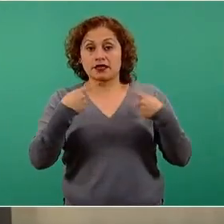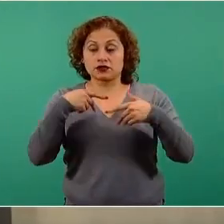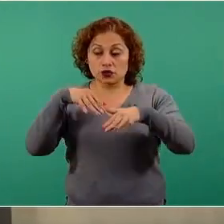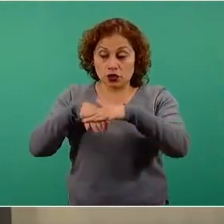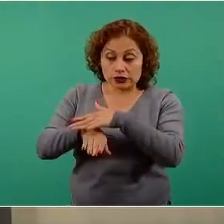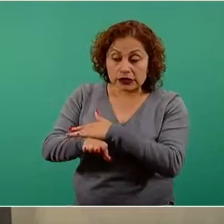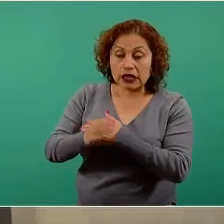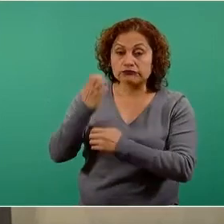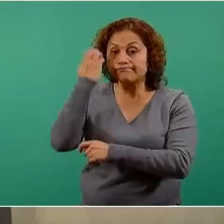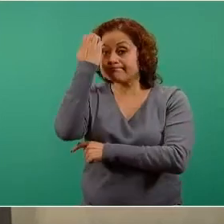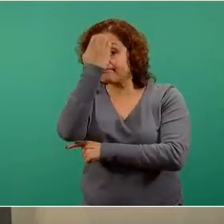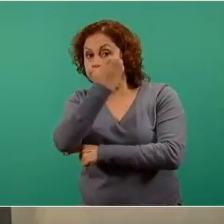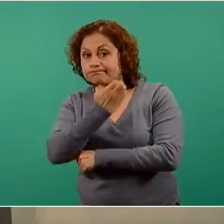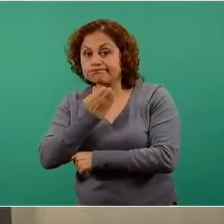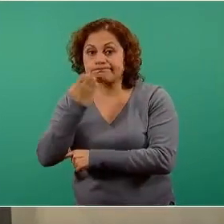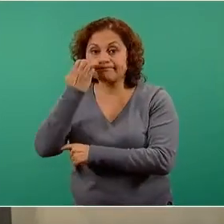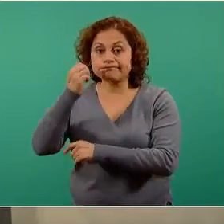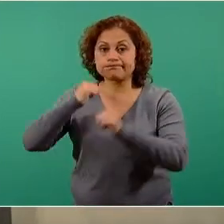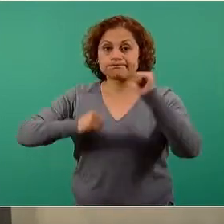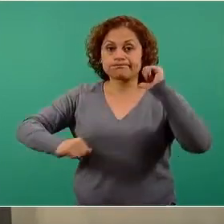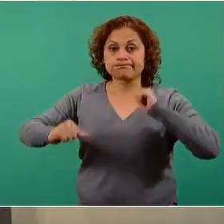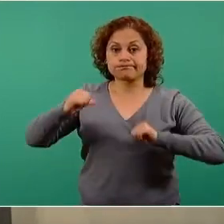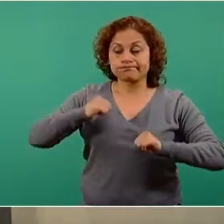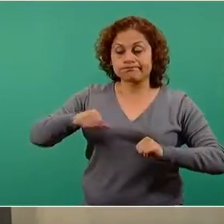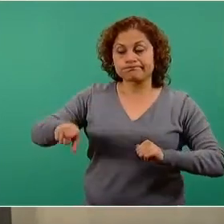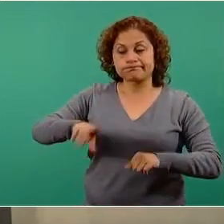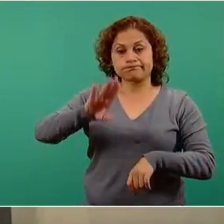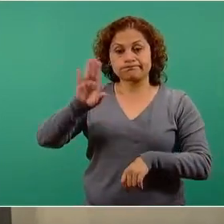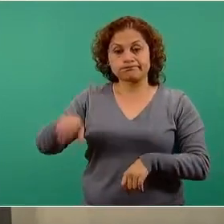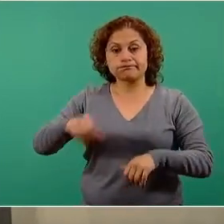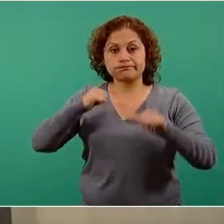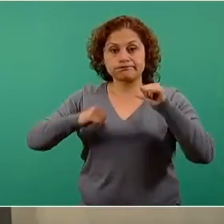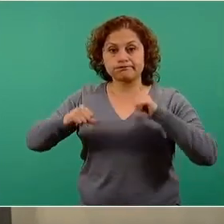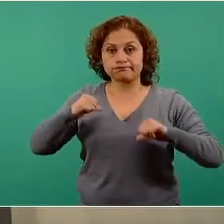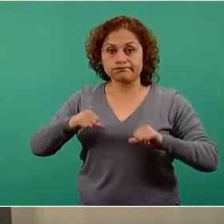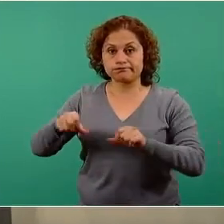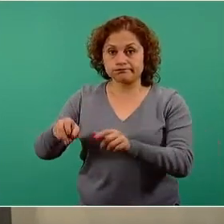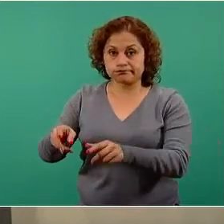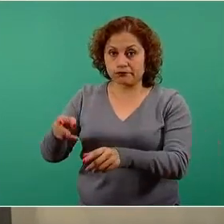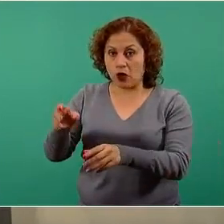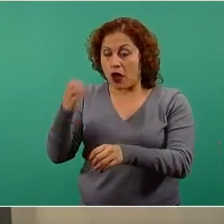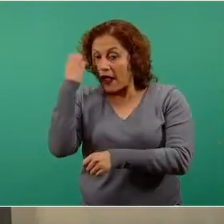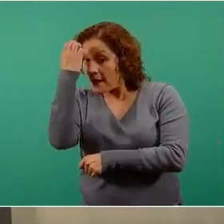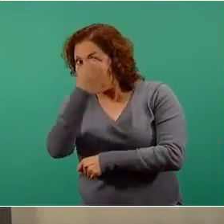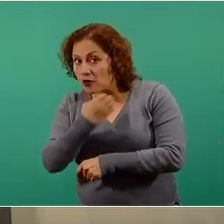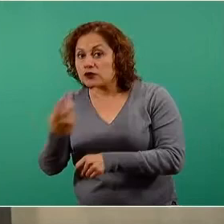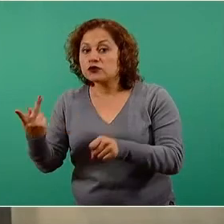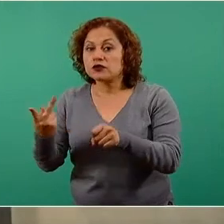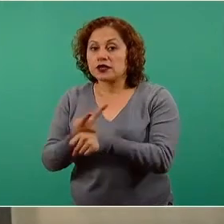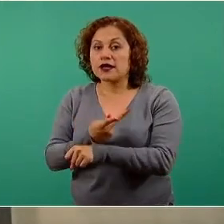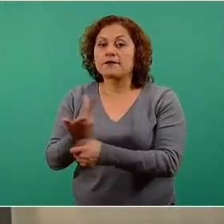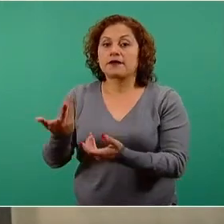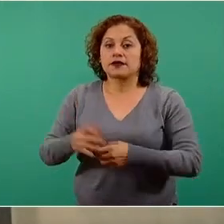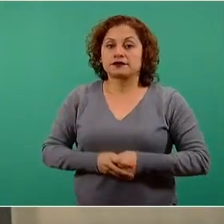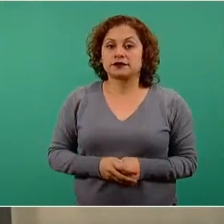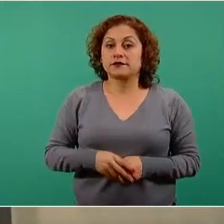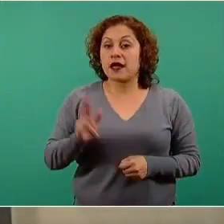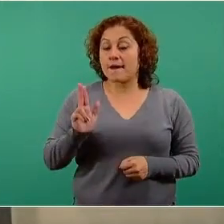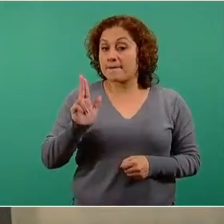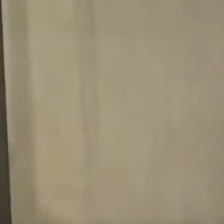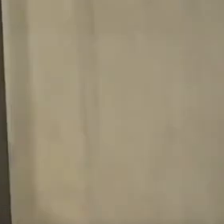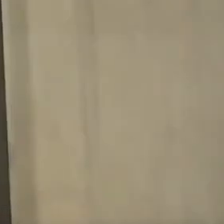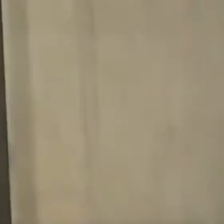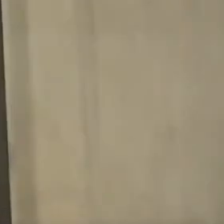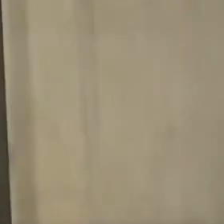detallado, se realizó la necropsia y se está analizando ya los resultados de esta continuará este proceso el próximo